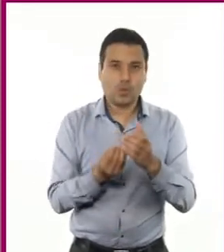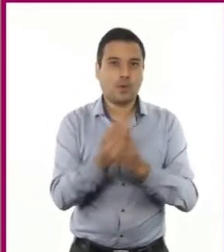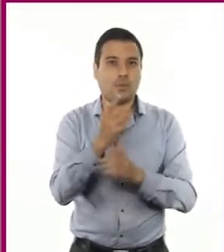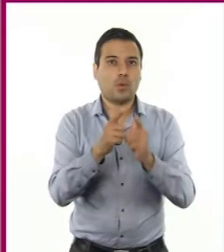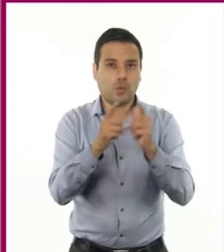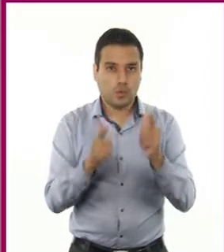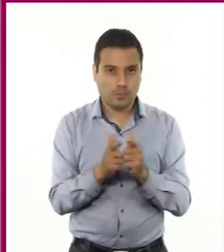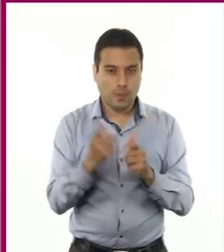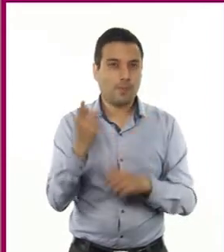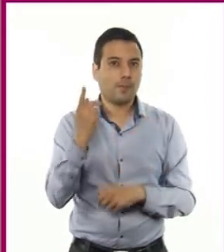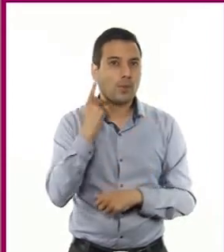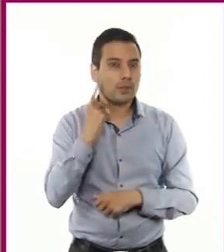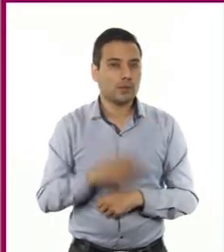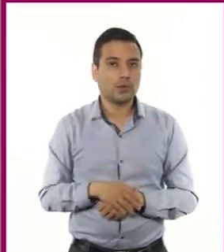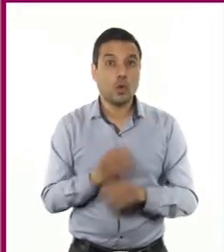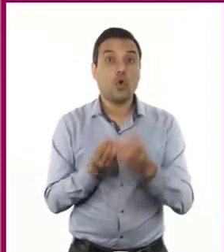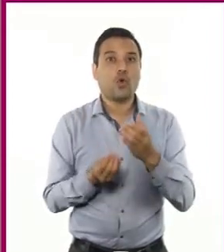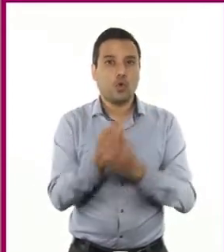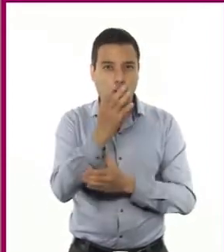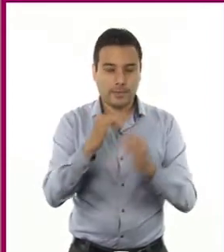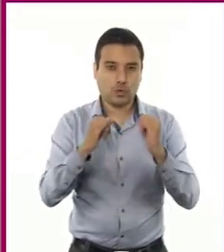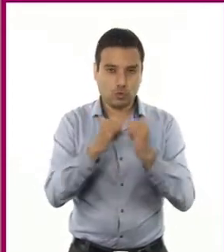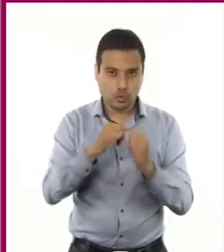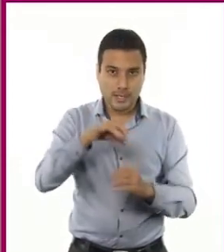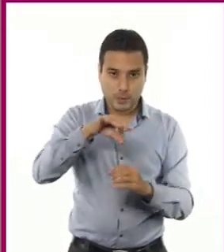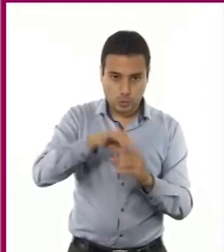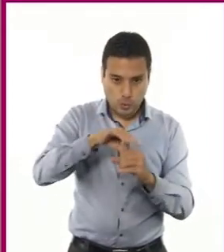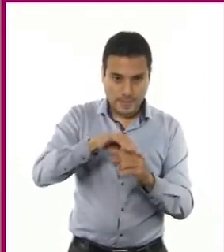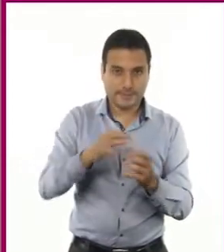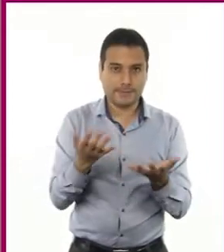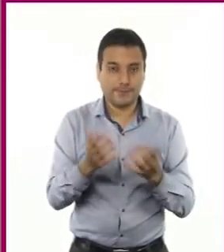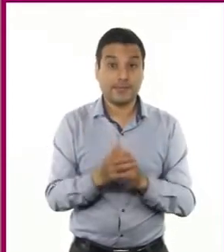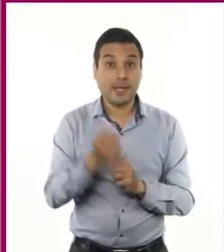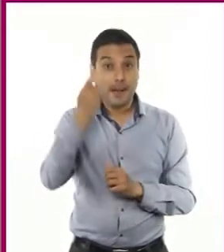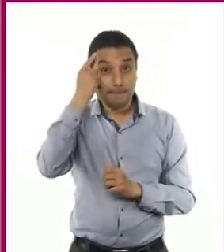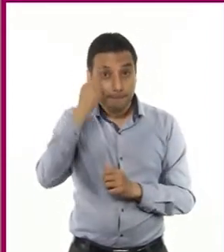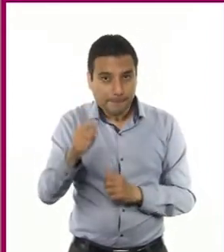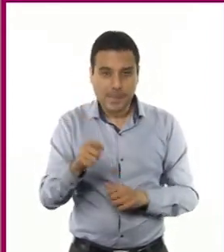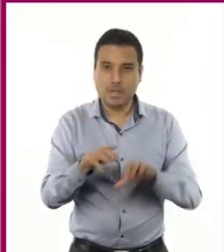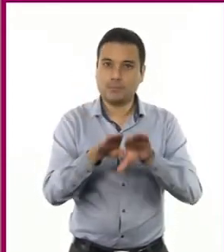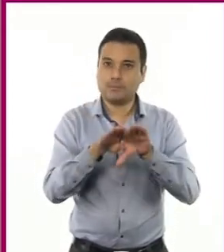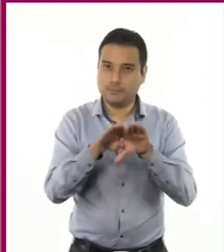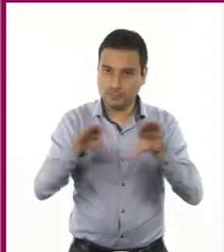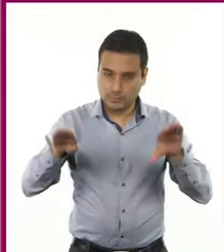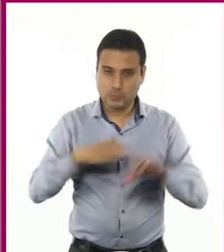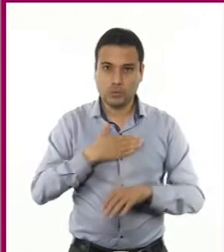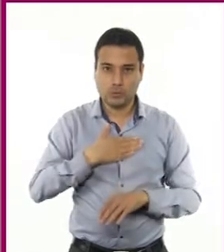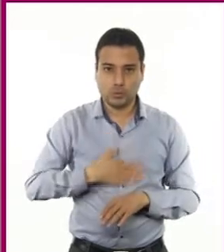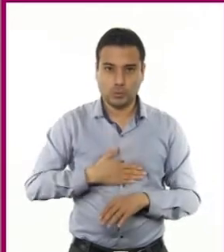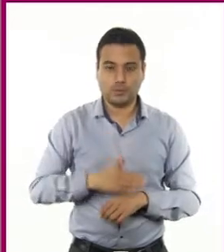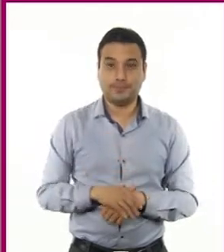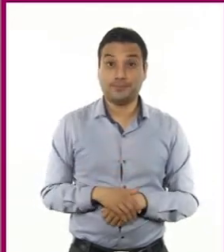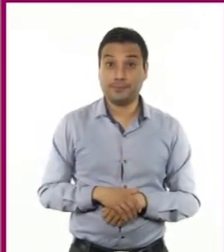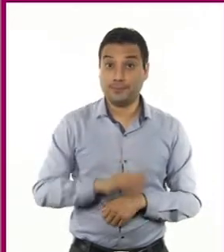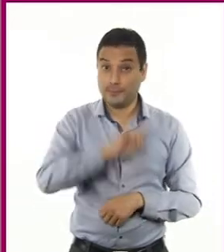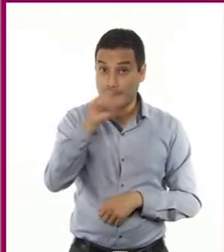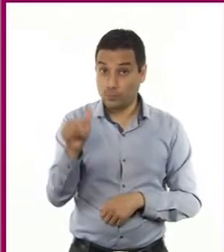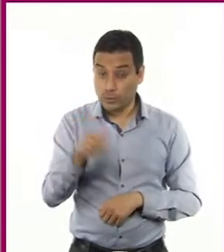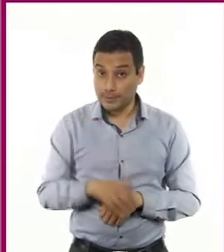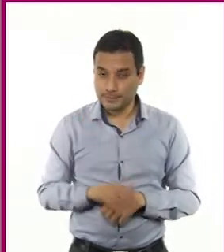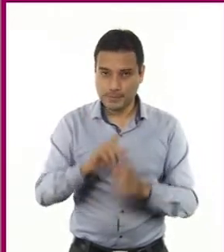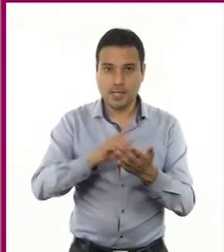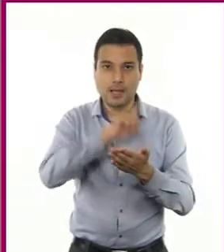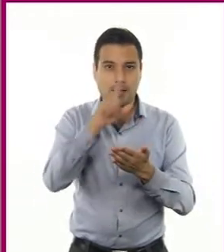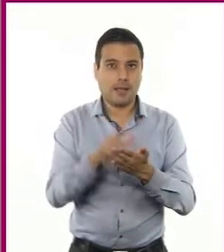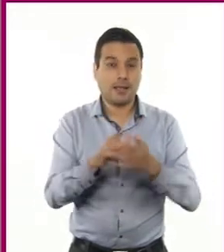que crean nuevas instituciones electorales para inyectarle condiciones de imparcialidad a la contienda y finalmente reformas que